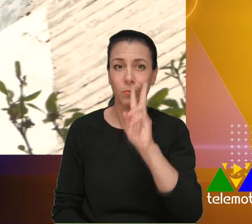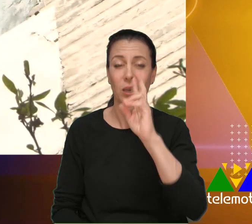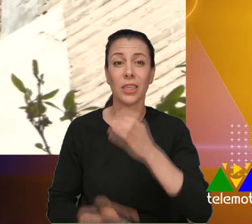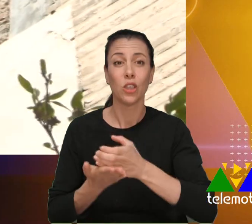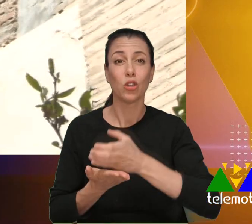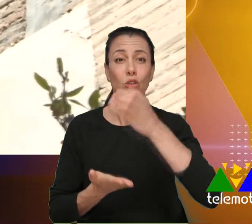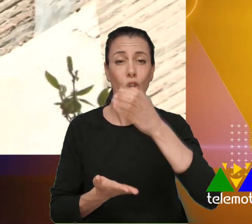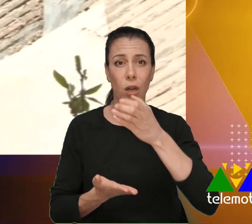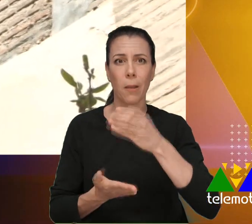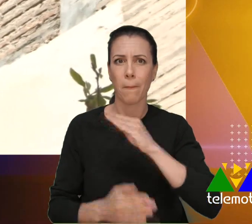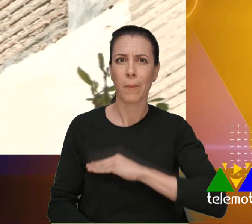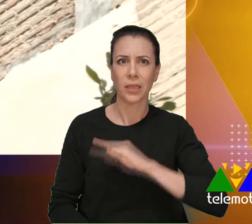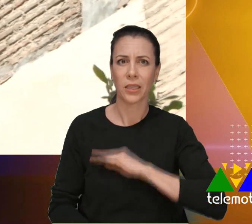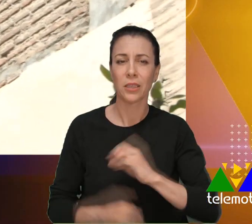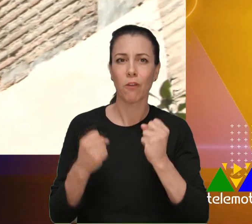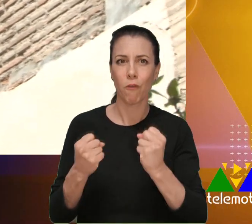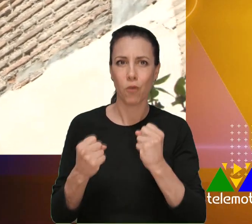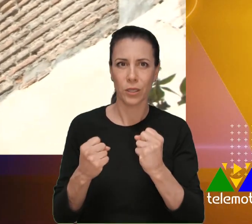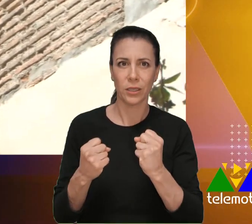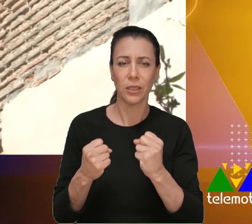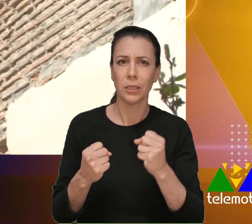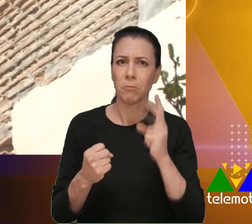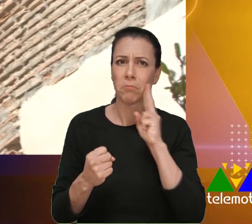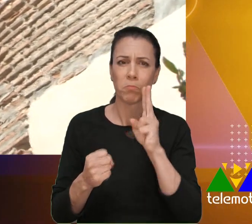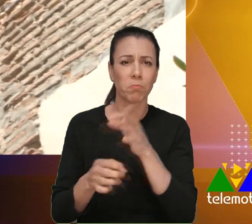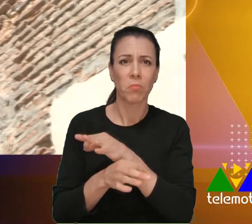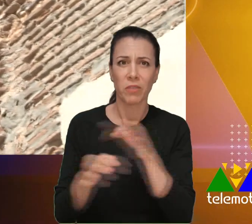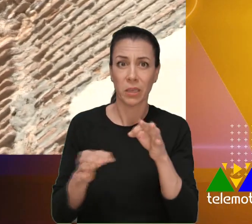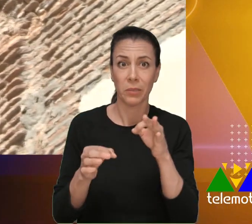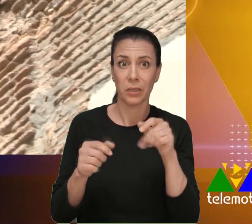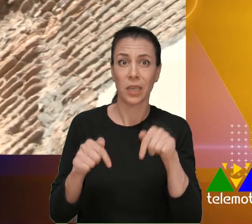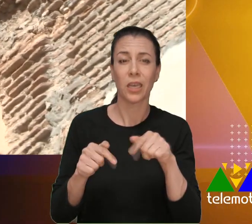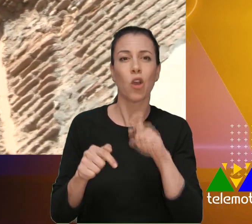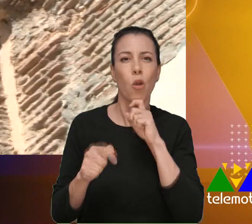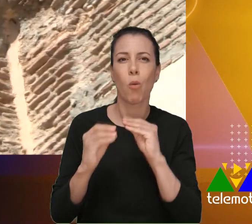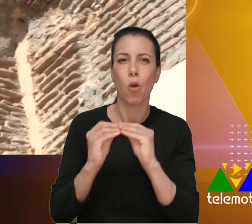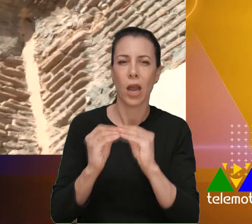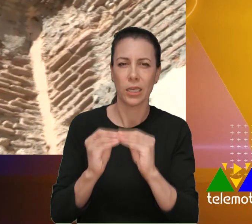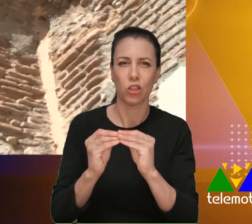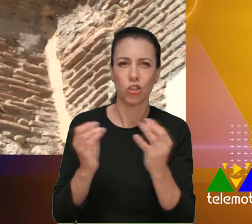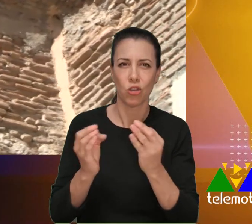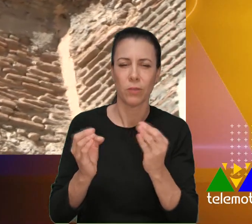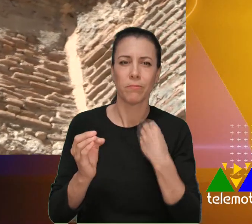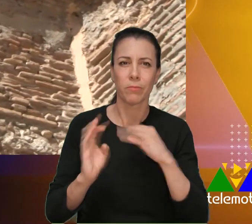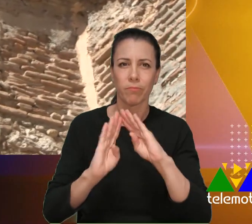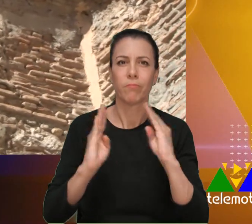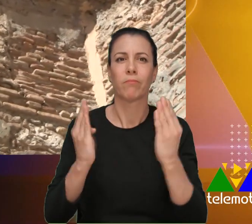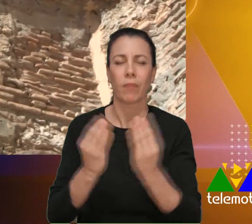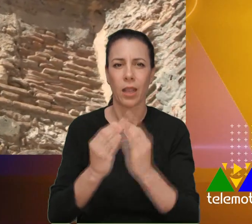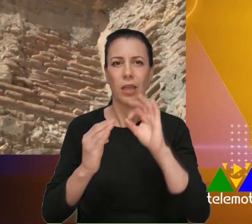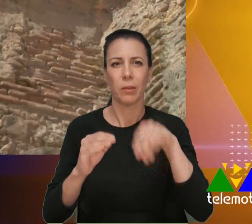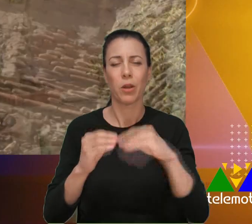torre bastante fuerte, la mampostería se ve perfectamente aquí, como está hecha de los cajones de mampostería, los